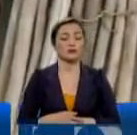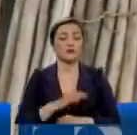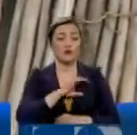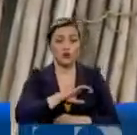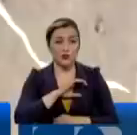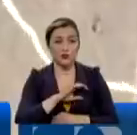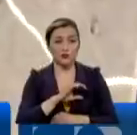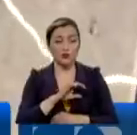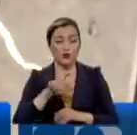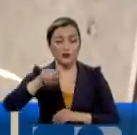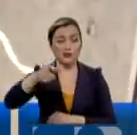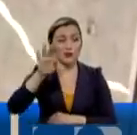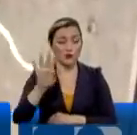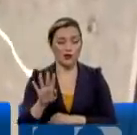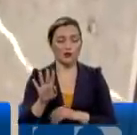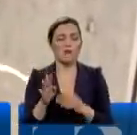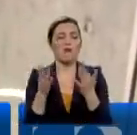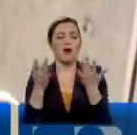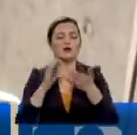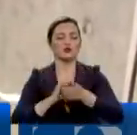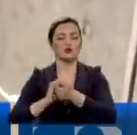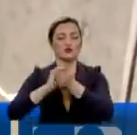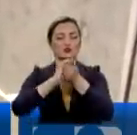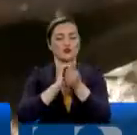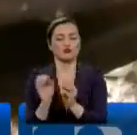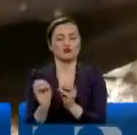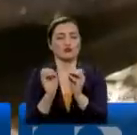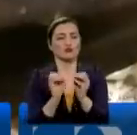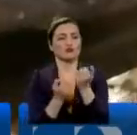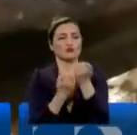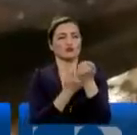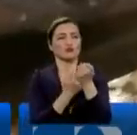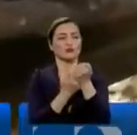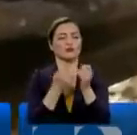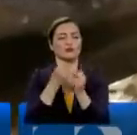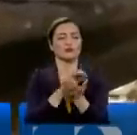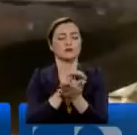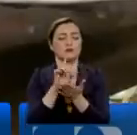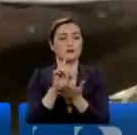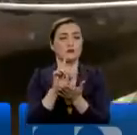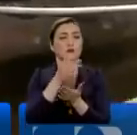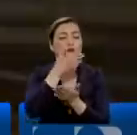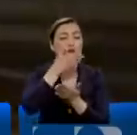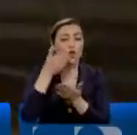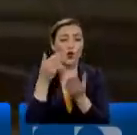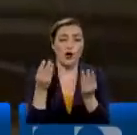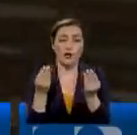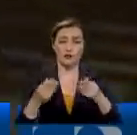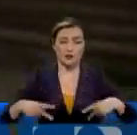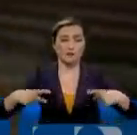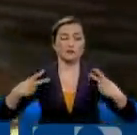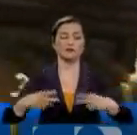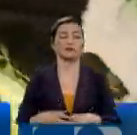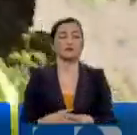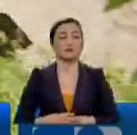Manos Solidarias, han organizado una intervención para este fin de semana, con la idea de mejorar la calidad de vida de